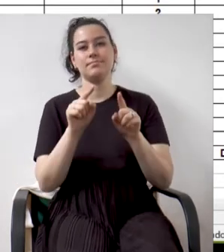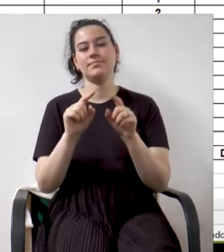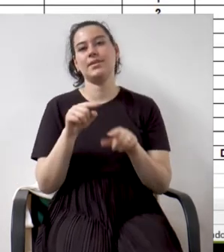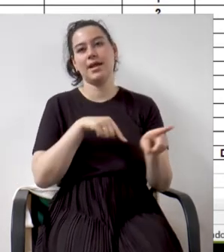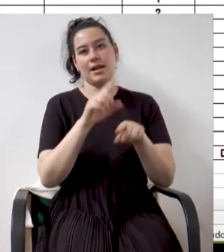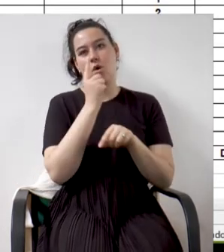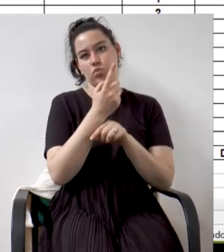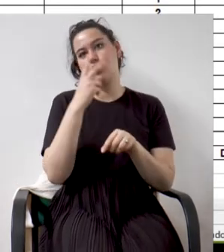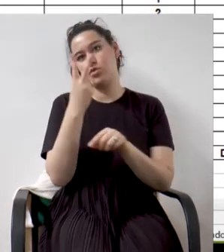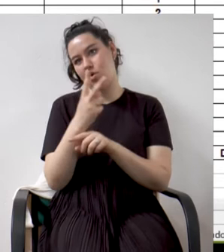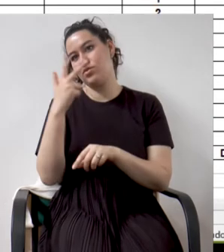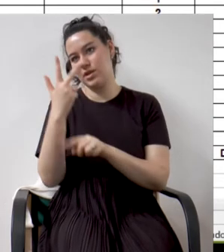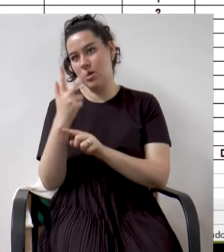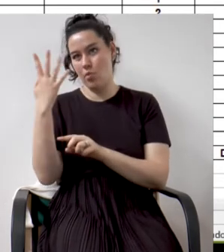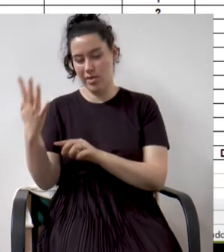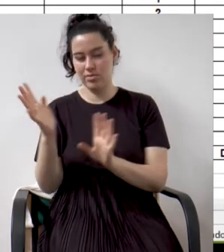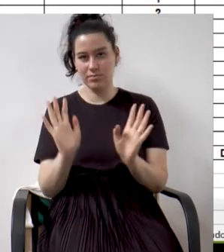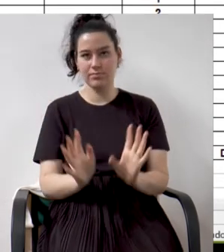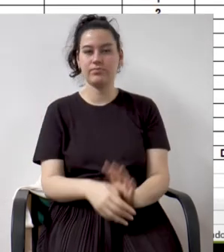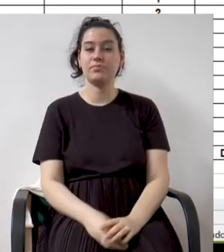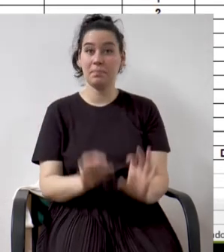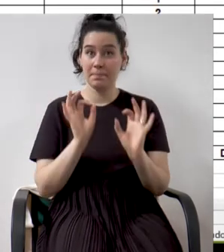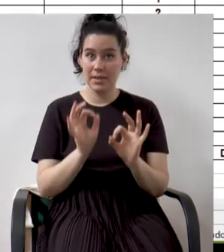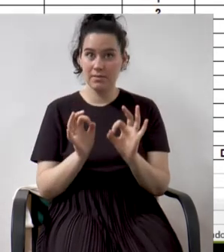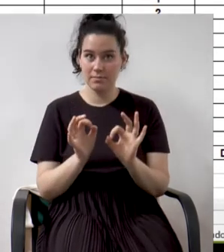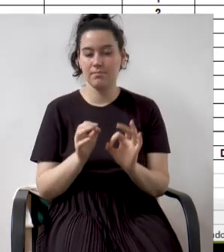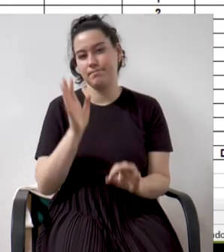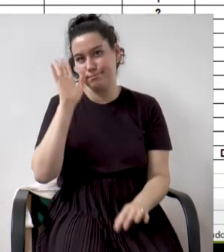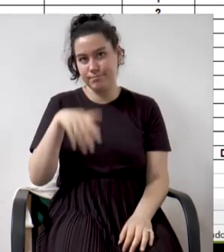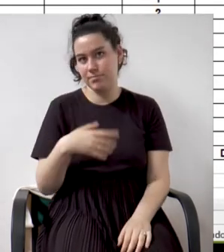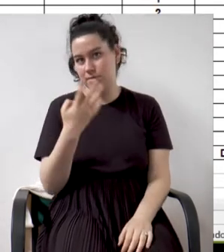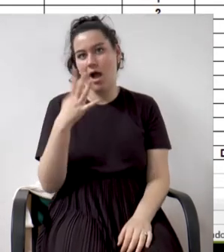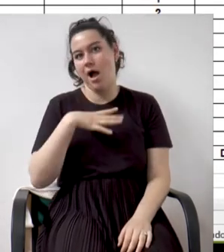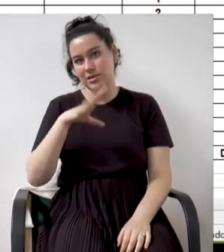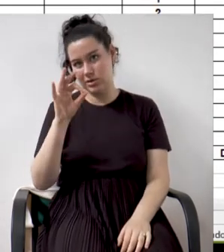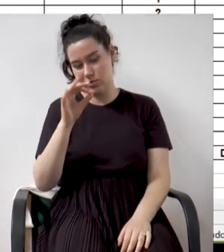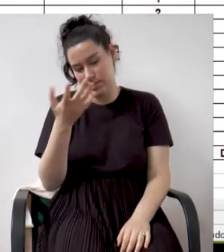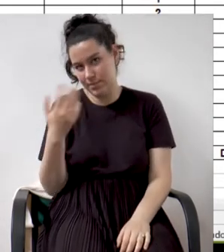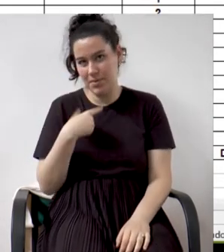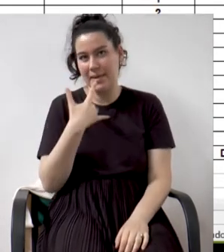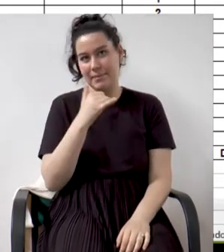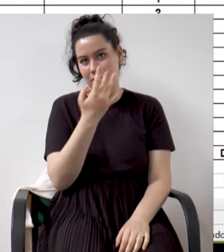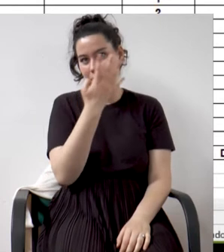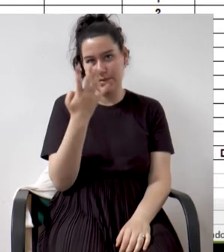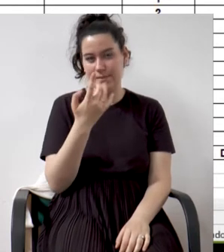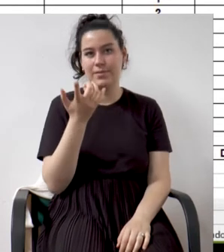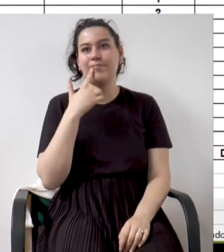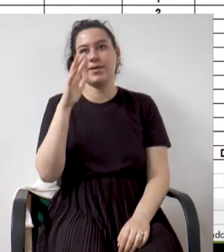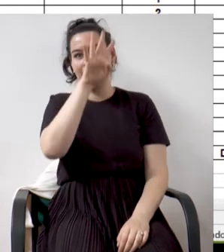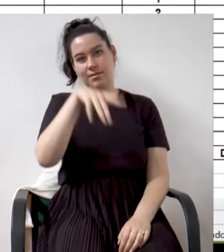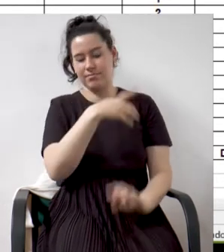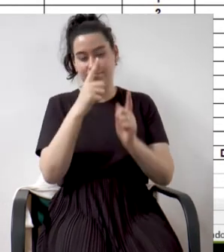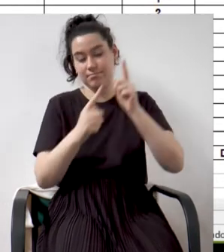1, carrera 2, carrera 3, carrera 4. ¿Bien? Por poner 4. Hay 50. Así que imagínense la tabla lo que